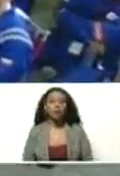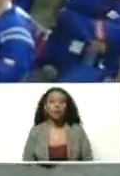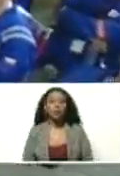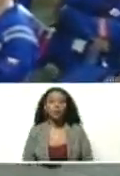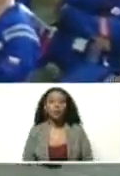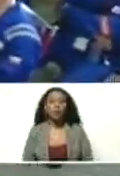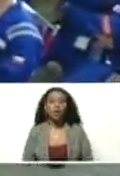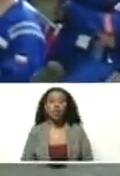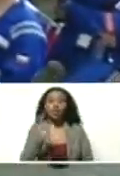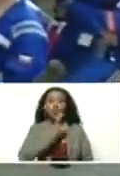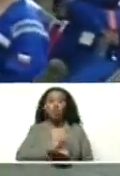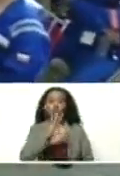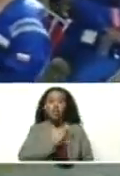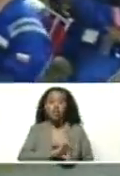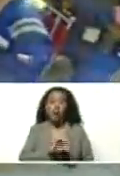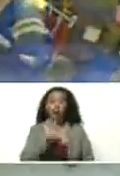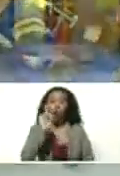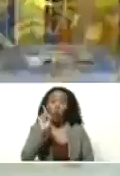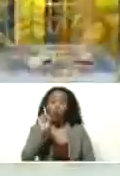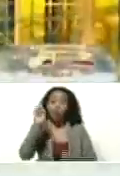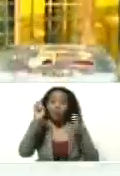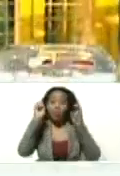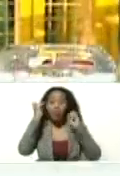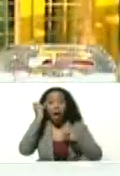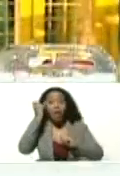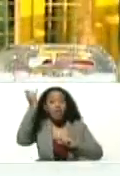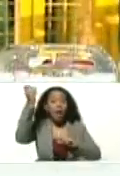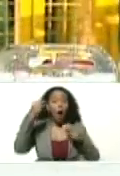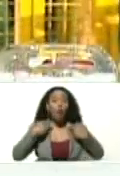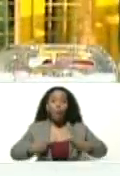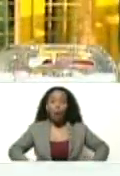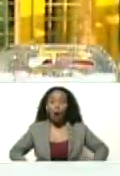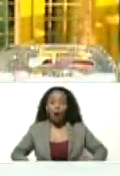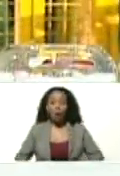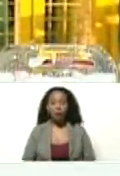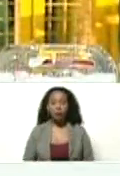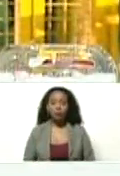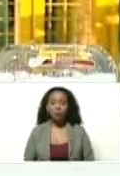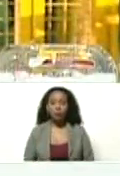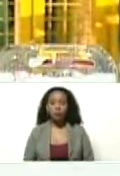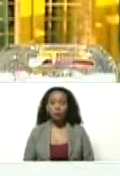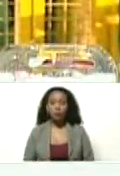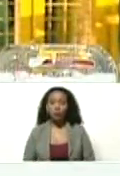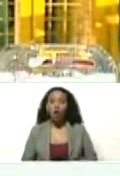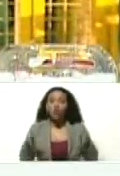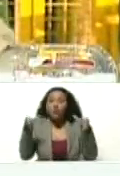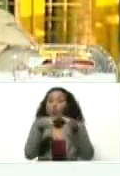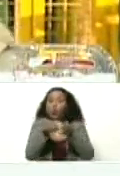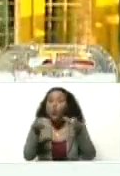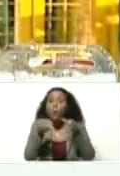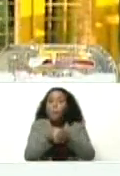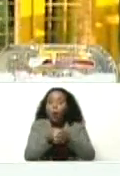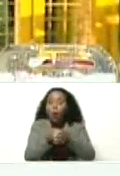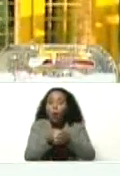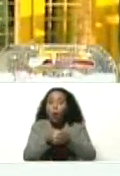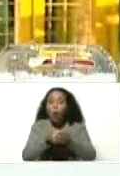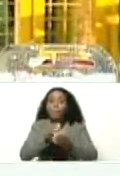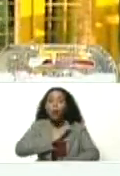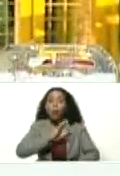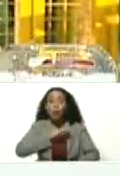El socialismo es una creación humana, colectiva, de los